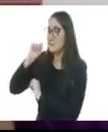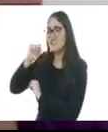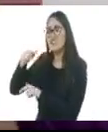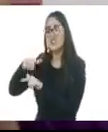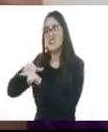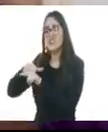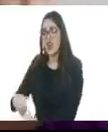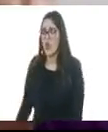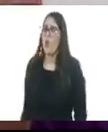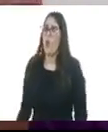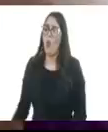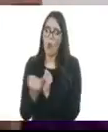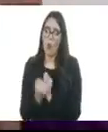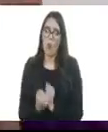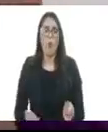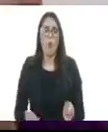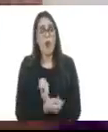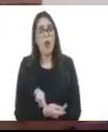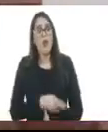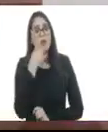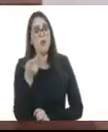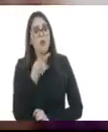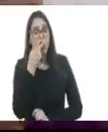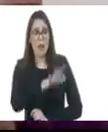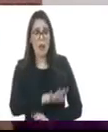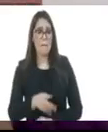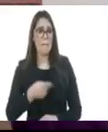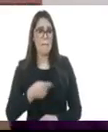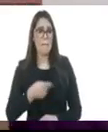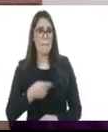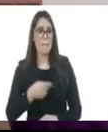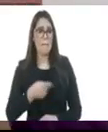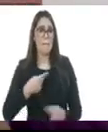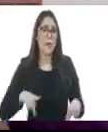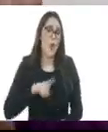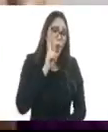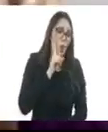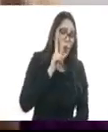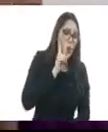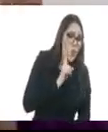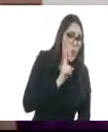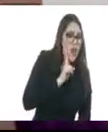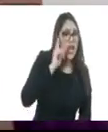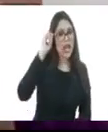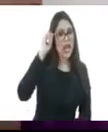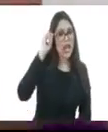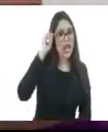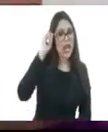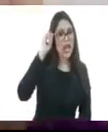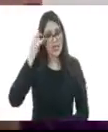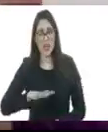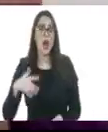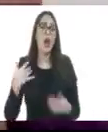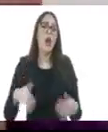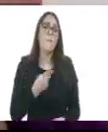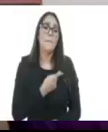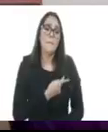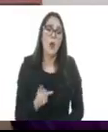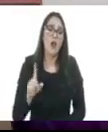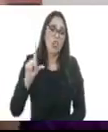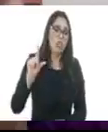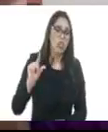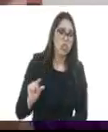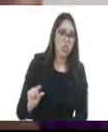las personas indígenas, las mujeres indígenas son de esta manera, tienen que ser de esta manera, en